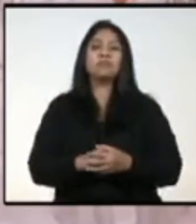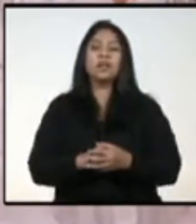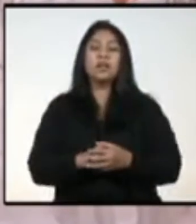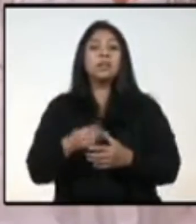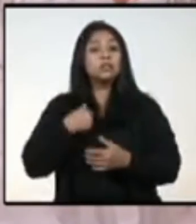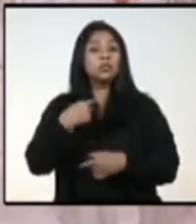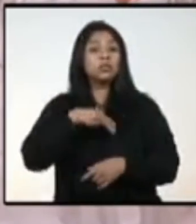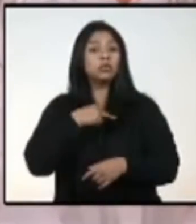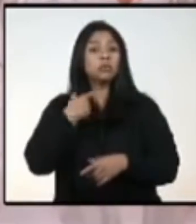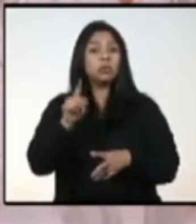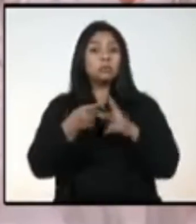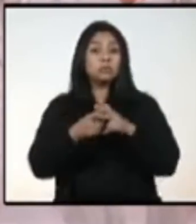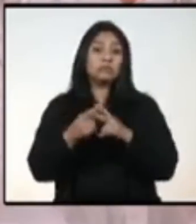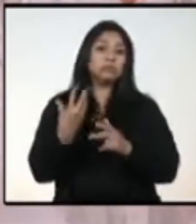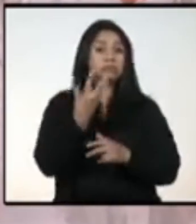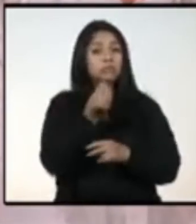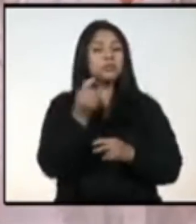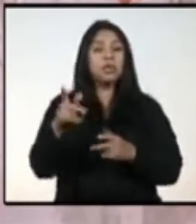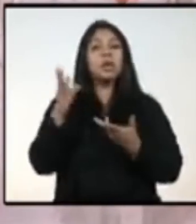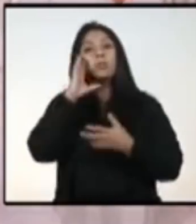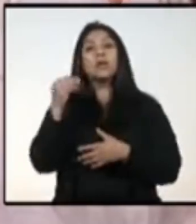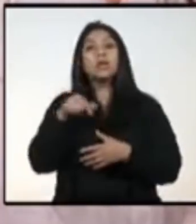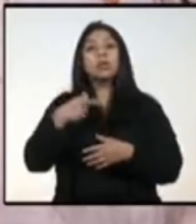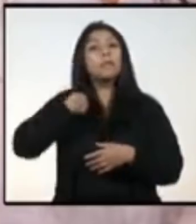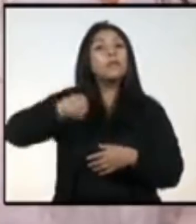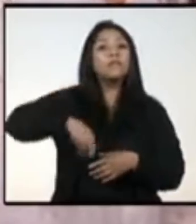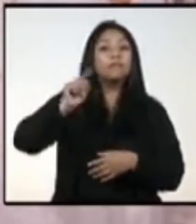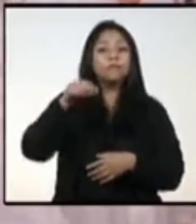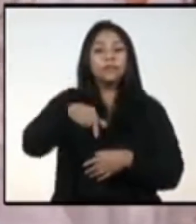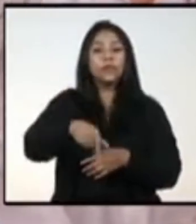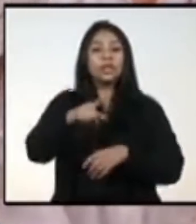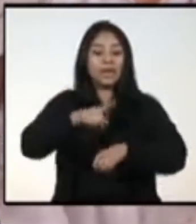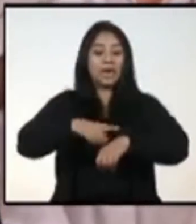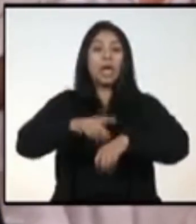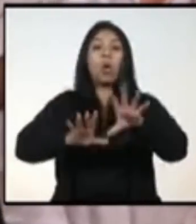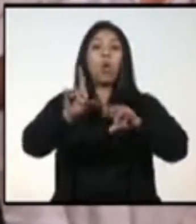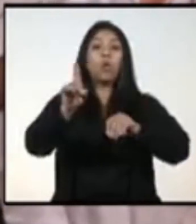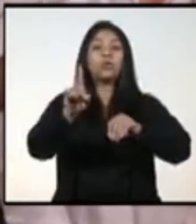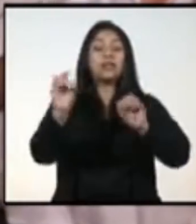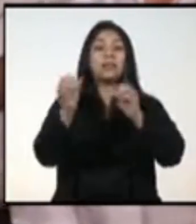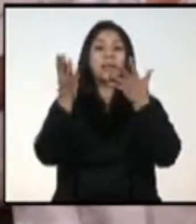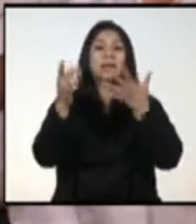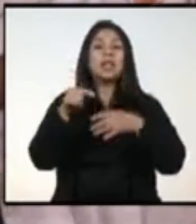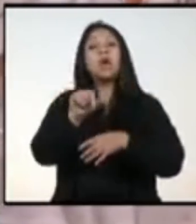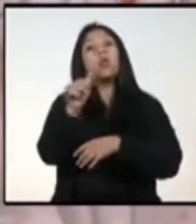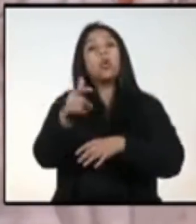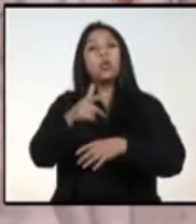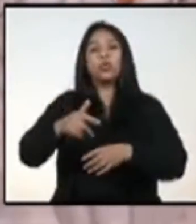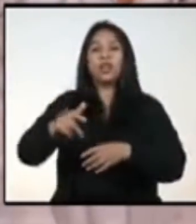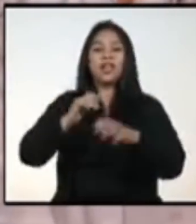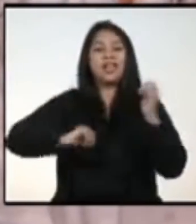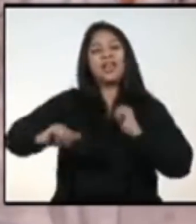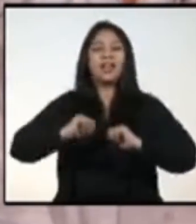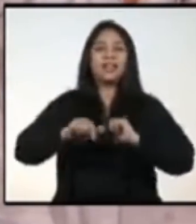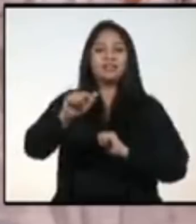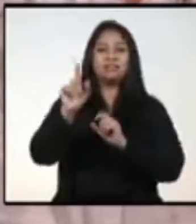Nosotros vamos a ir partiendo porque tengo que estar ahorita a las 11 de la mañana en un acto en Guatemala en donde